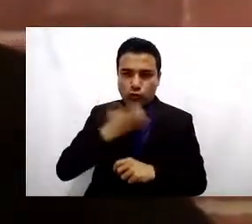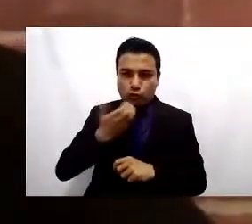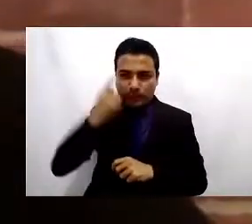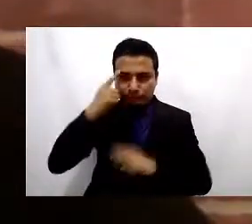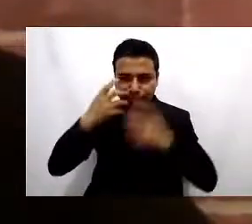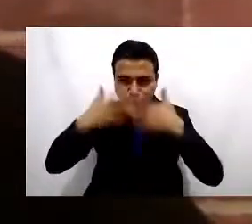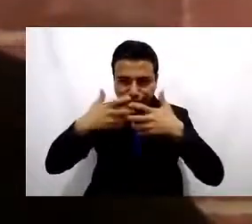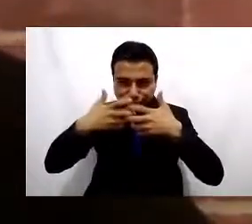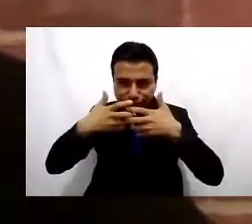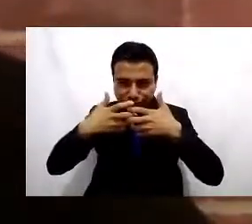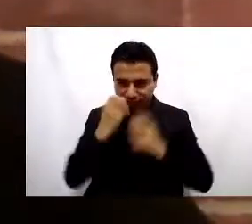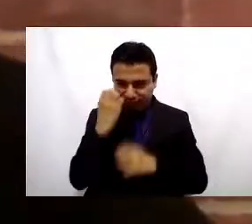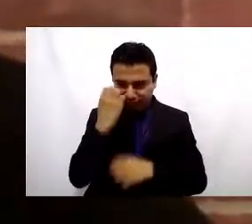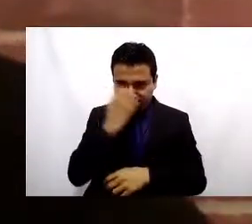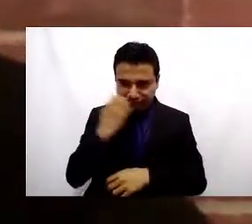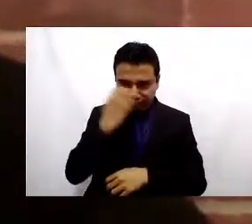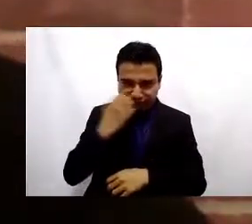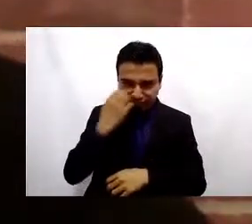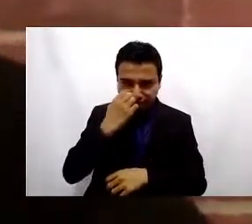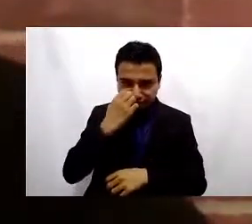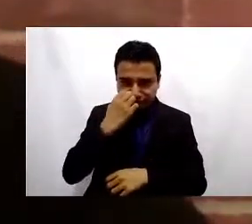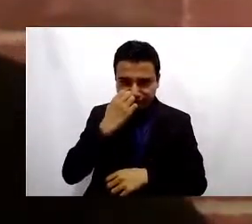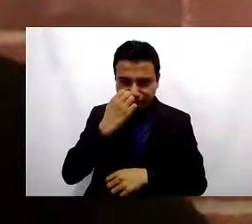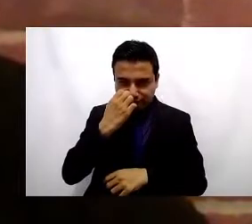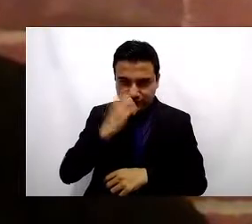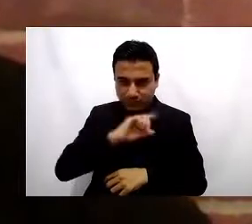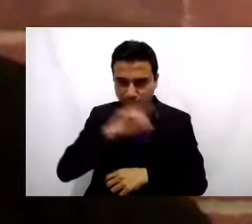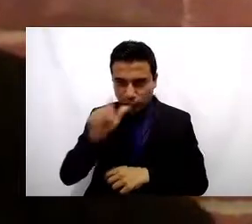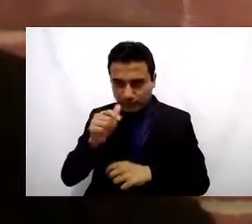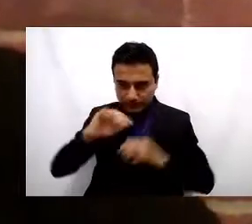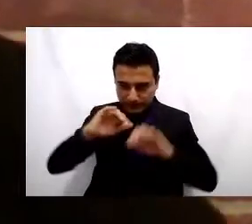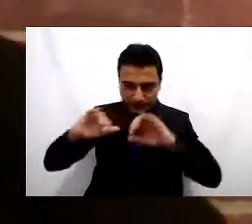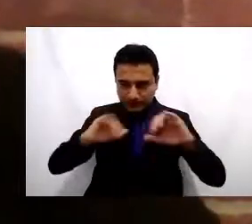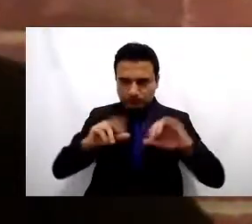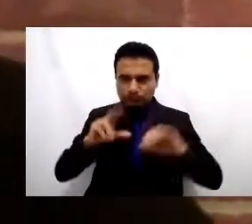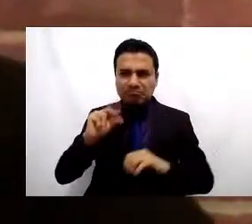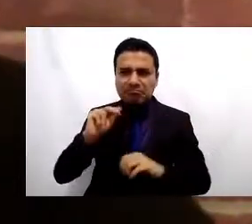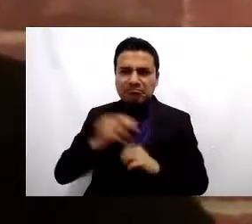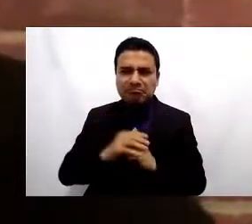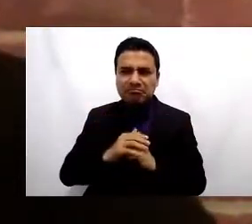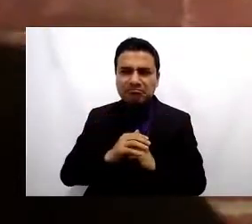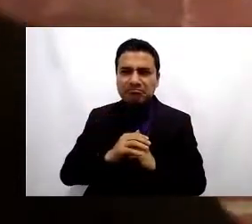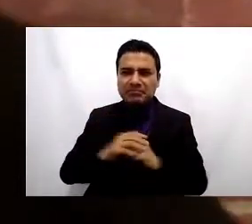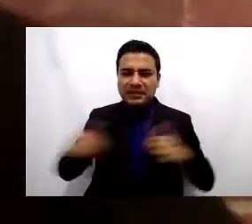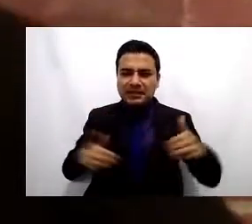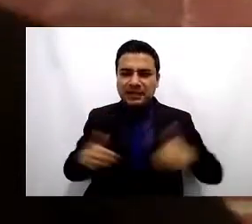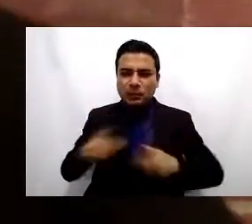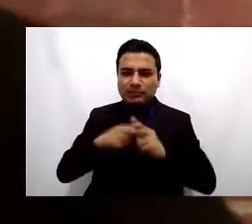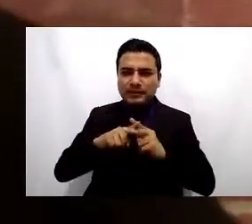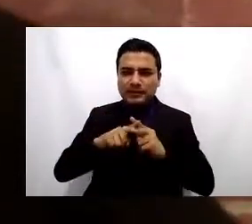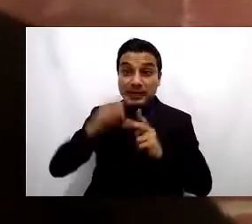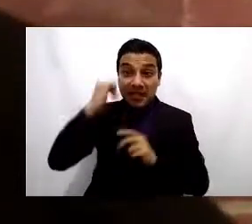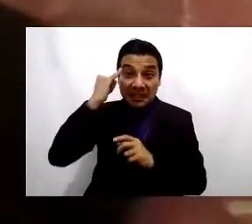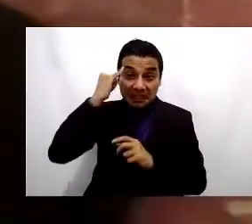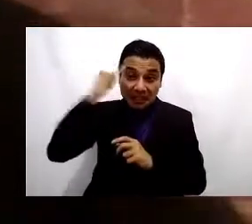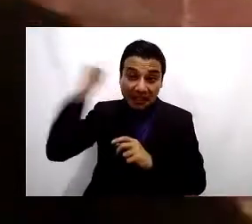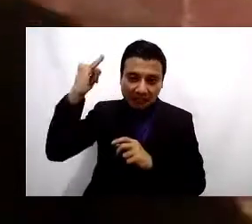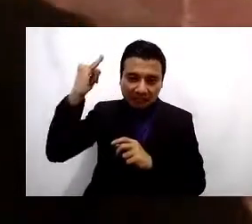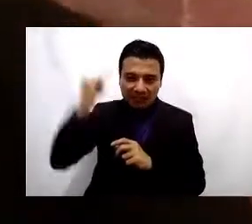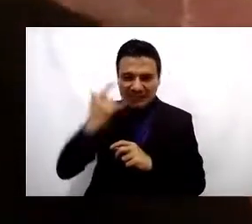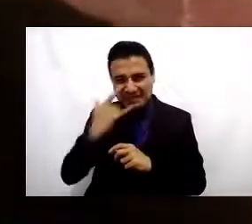una hipótesis casi, les diría, grotesca, que es una hipótesis rupturista, una hipótesis